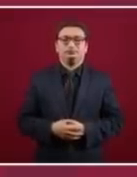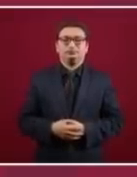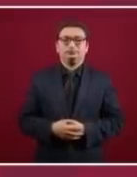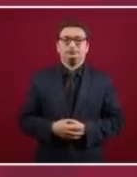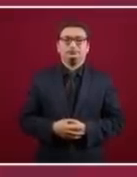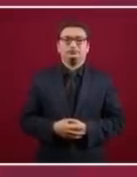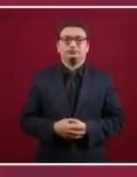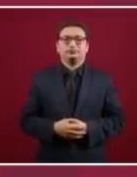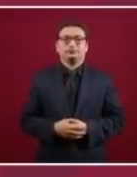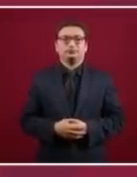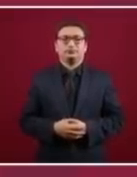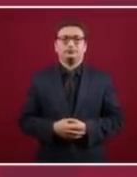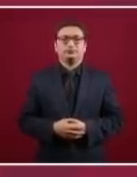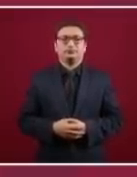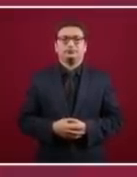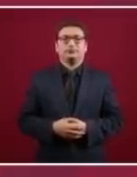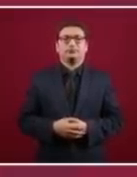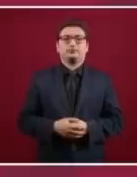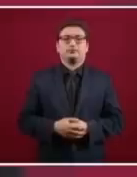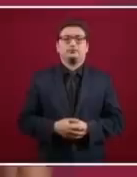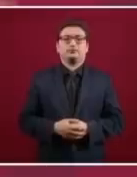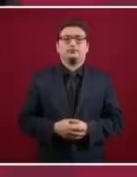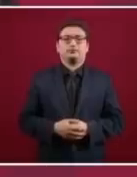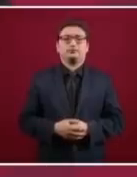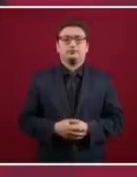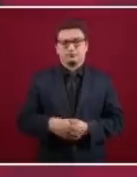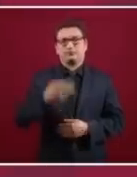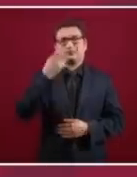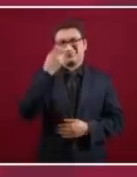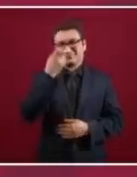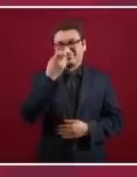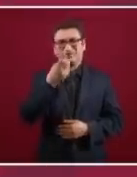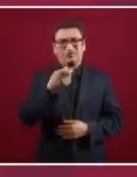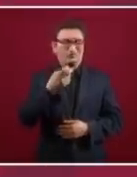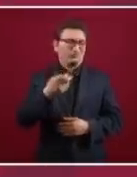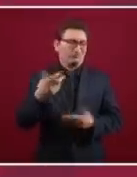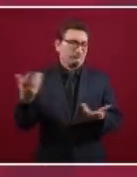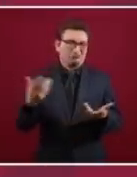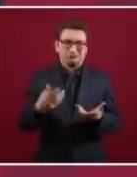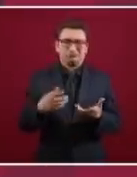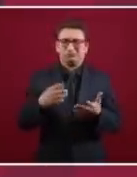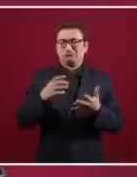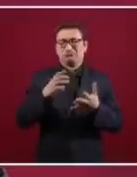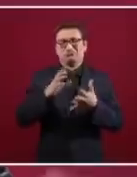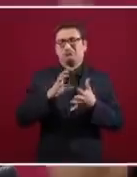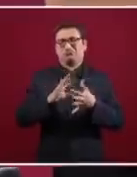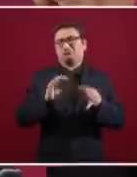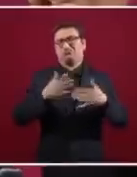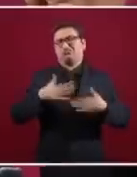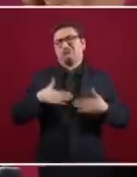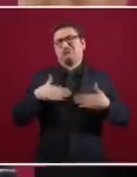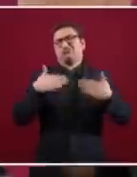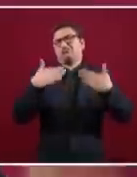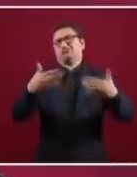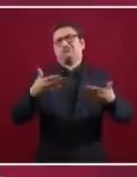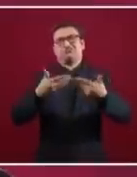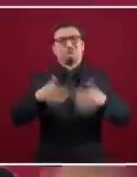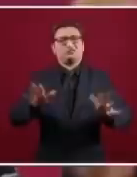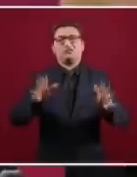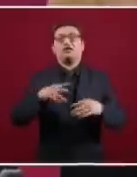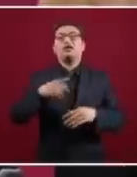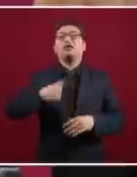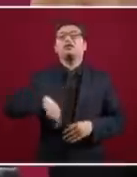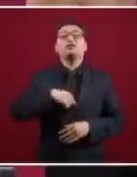por eso de manera franca abierta dijimos